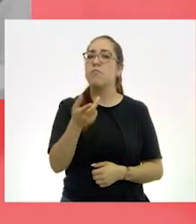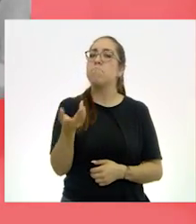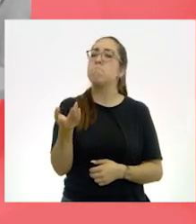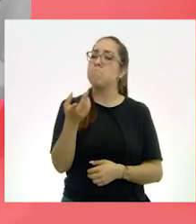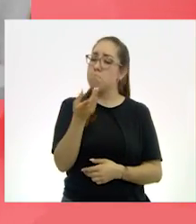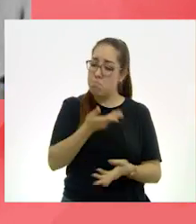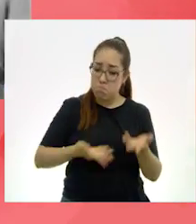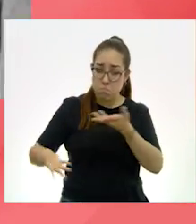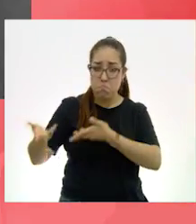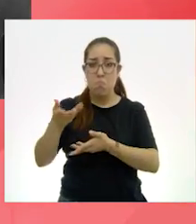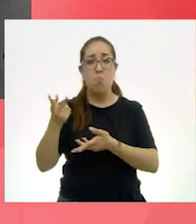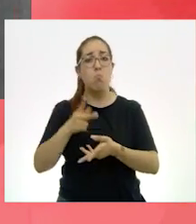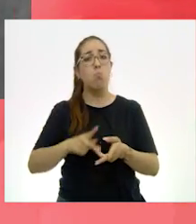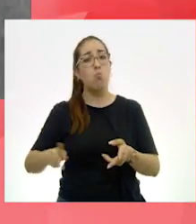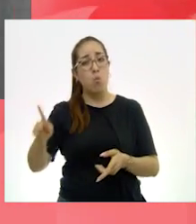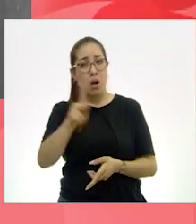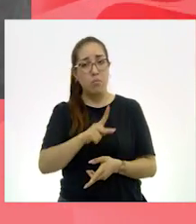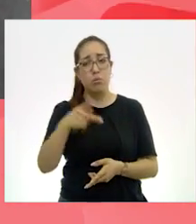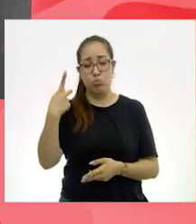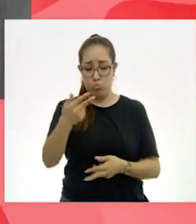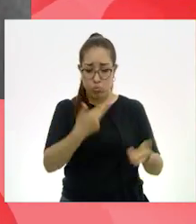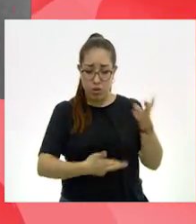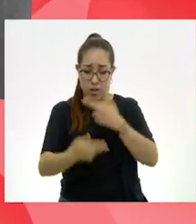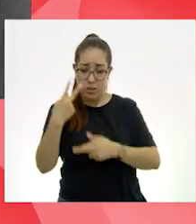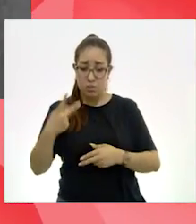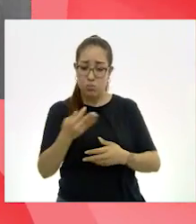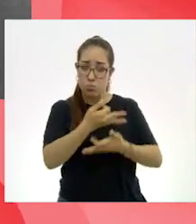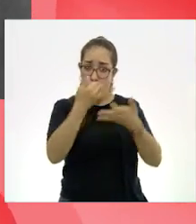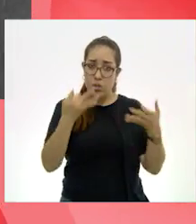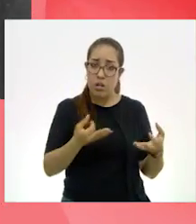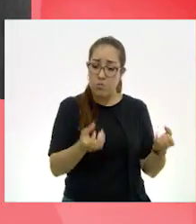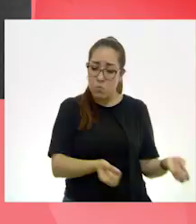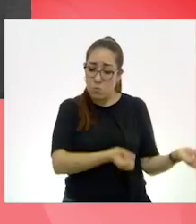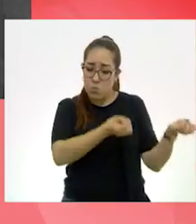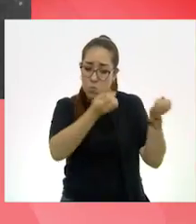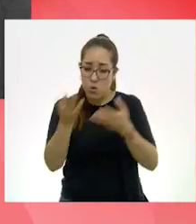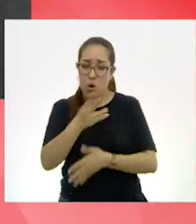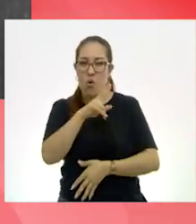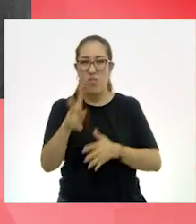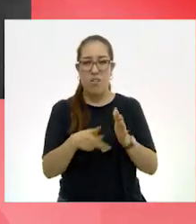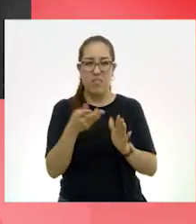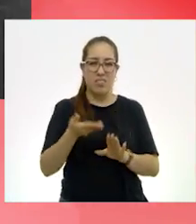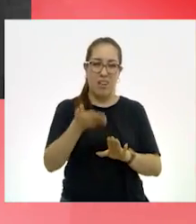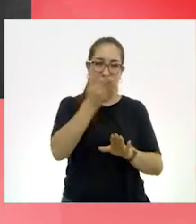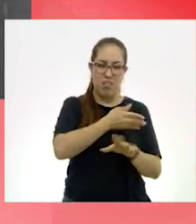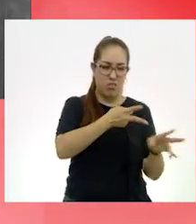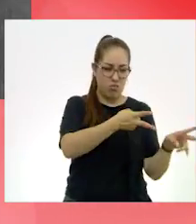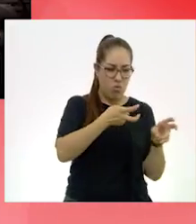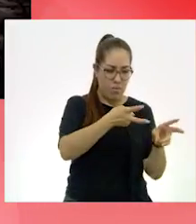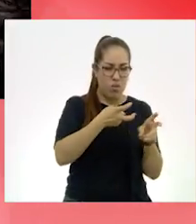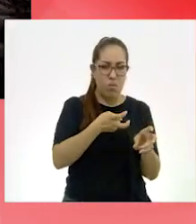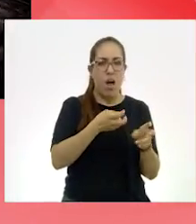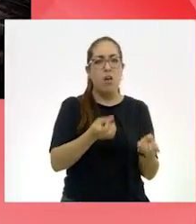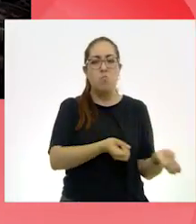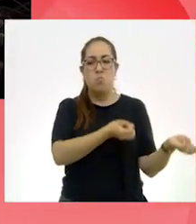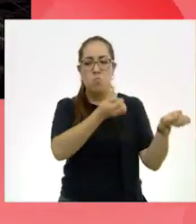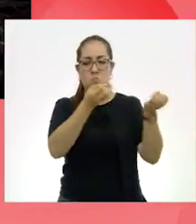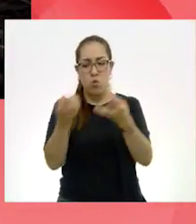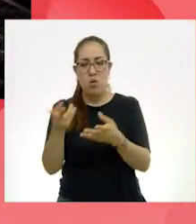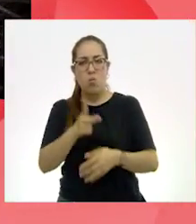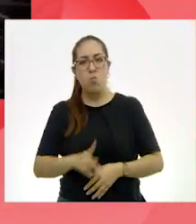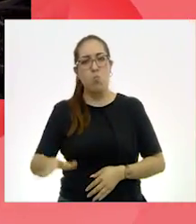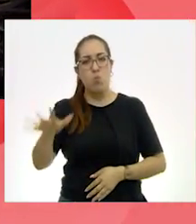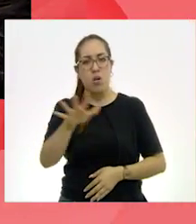que hacerles justicia en cuanto a sus tierras y a las cosas que han sido usurpadas ilegalmente, eso llega a los